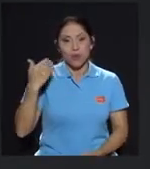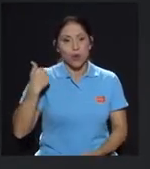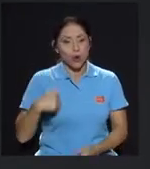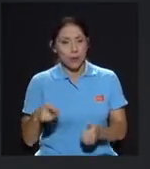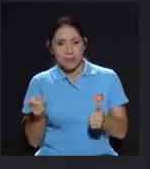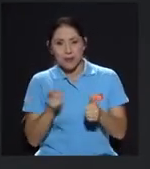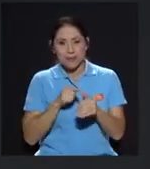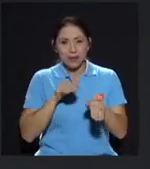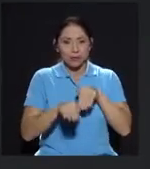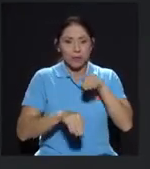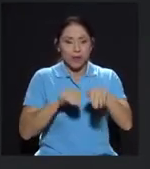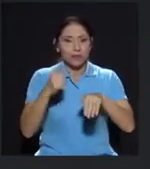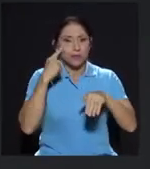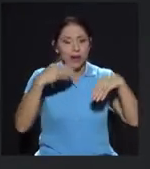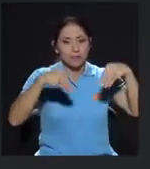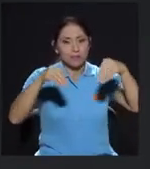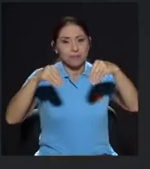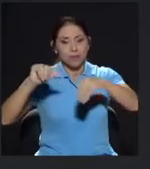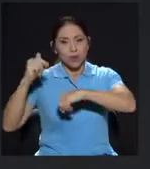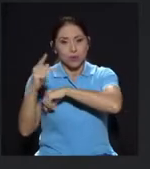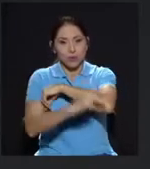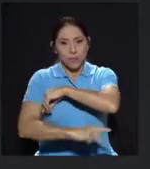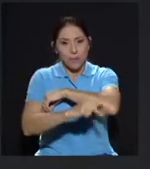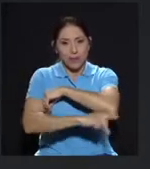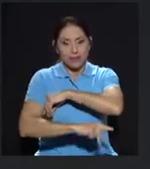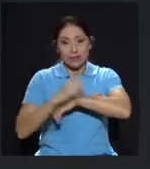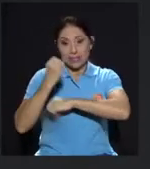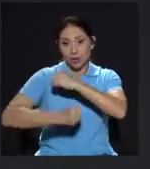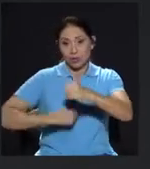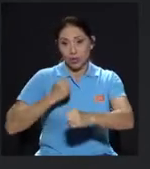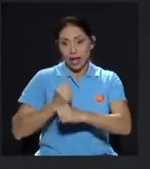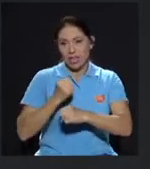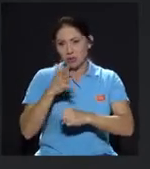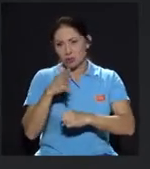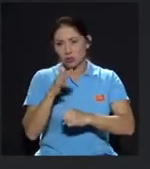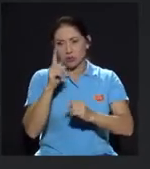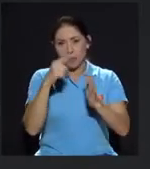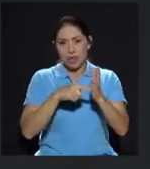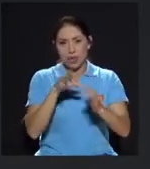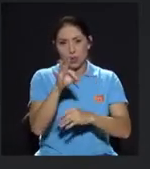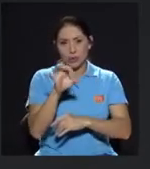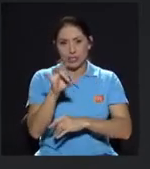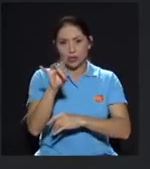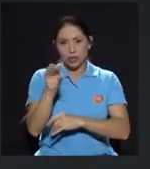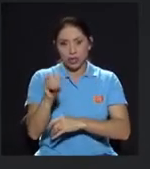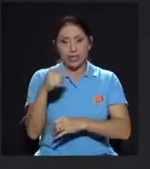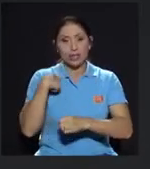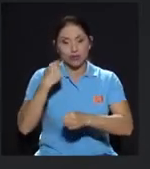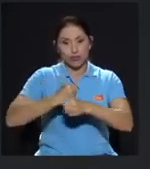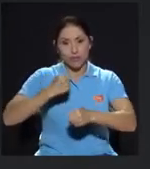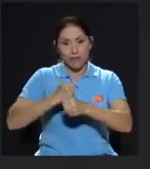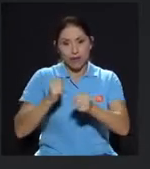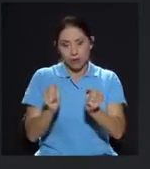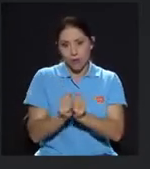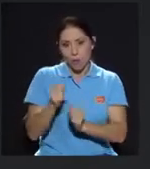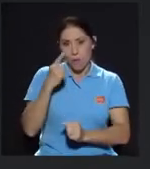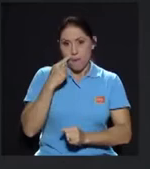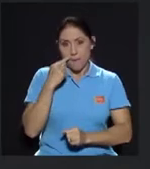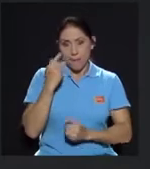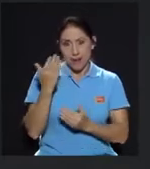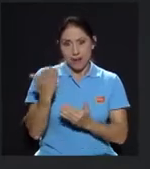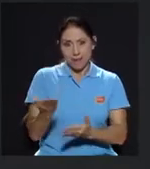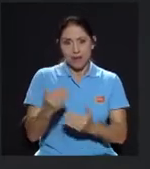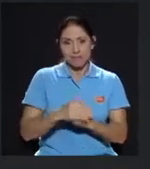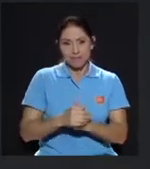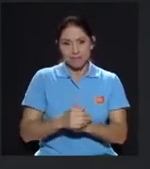en las exportaciones en los años 80 de tal manera de que trabaje con él de